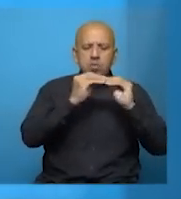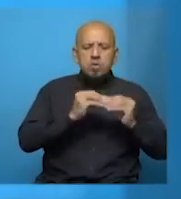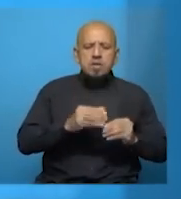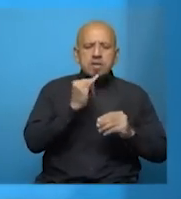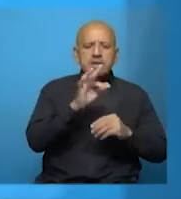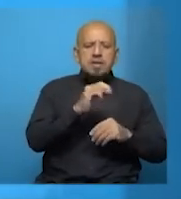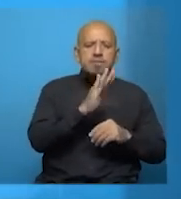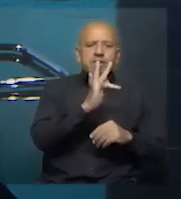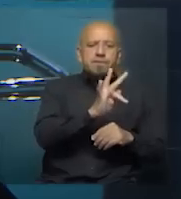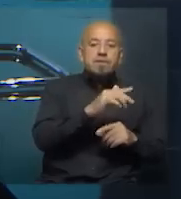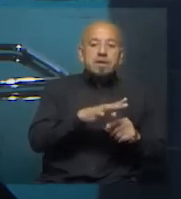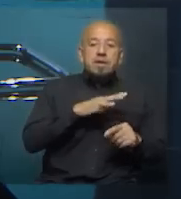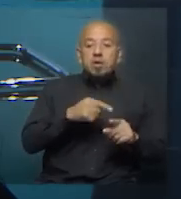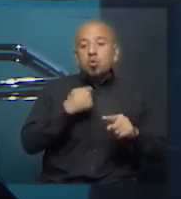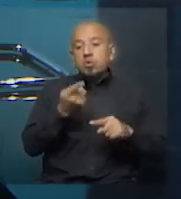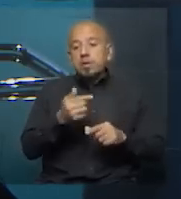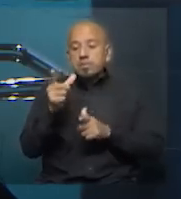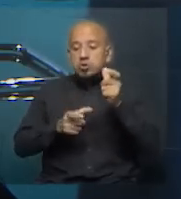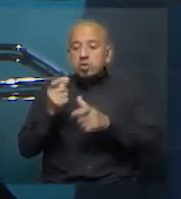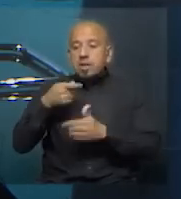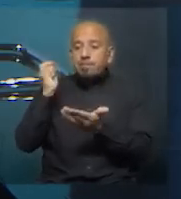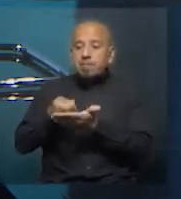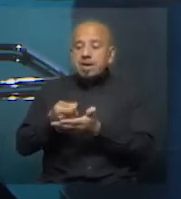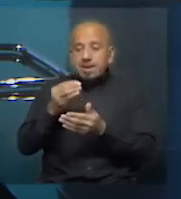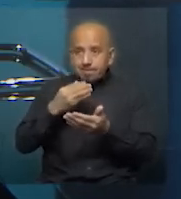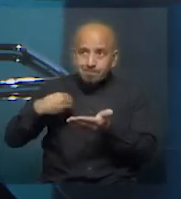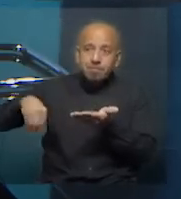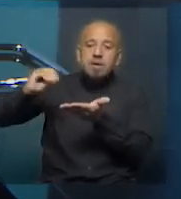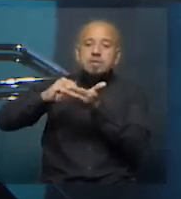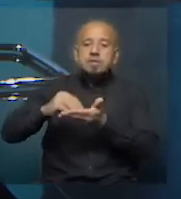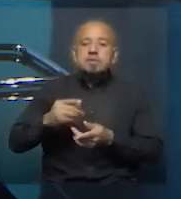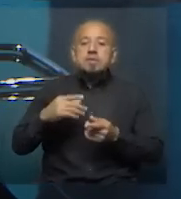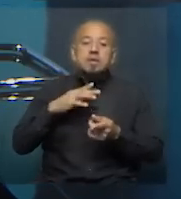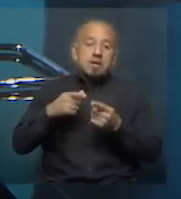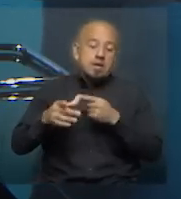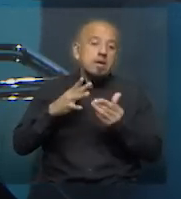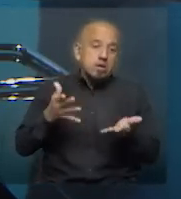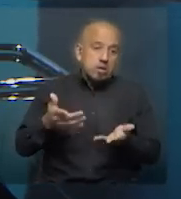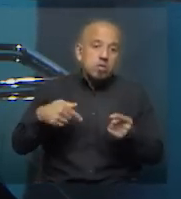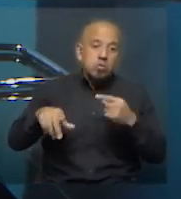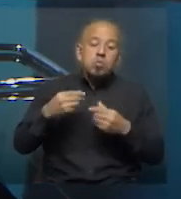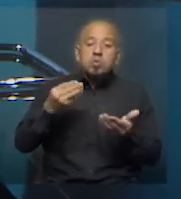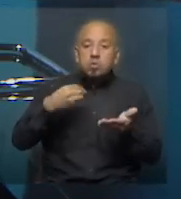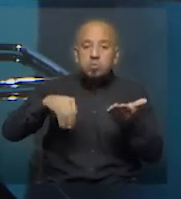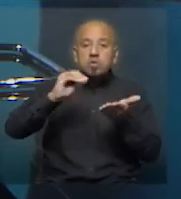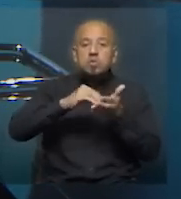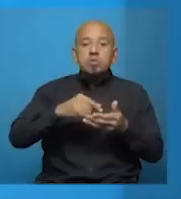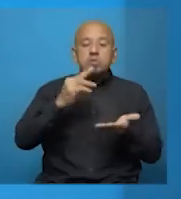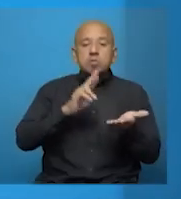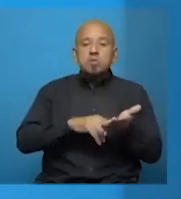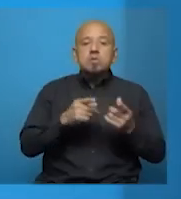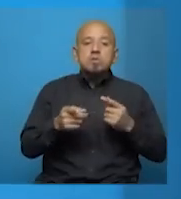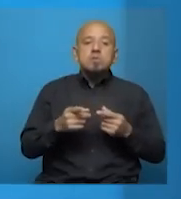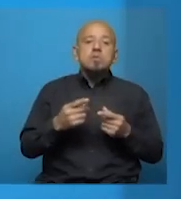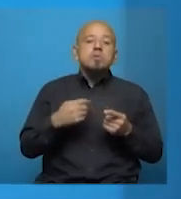tanto muchas más personas pagan IRPF, indudablemente hubo un aumento de impuestos. Es decir, parece